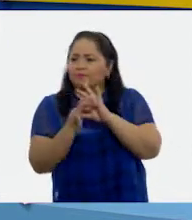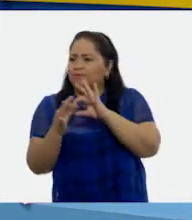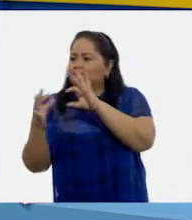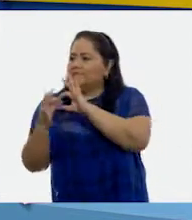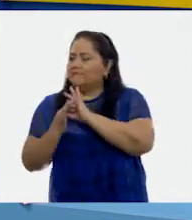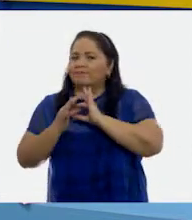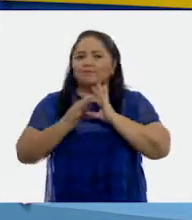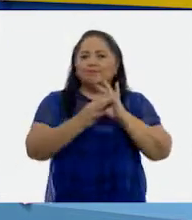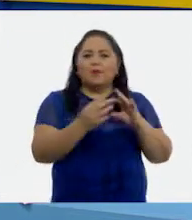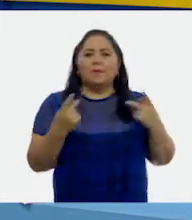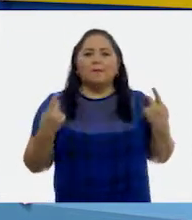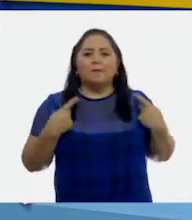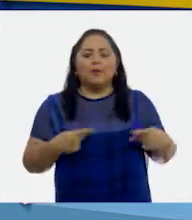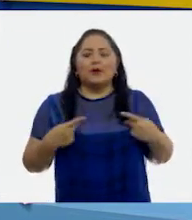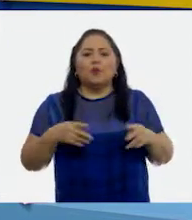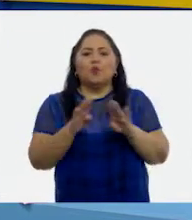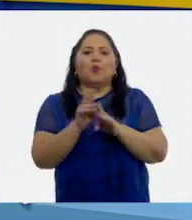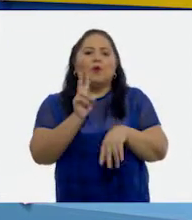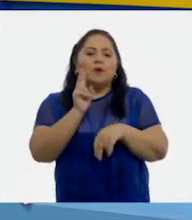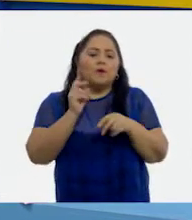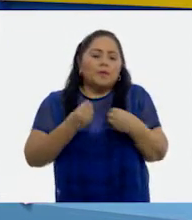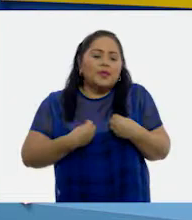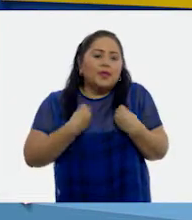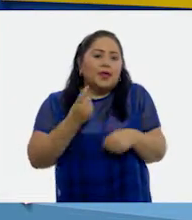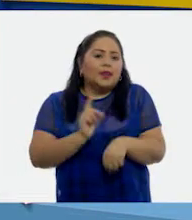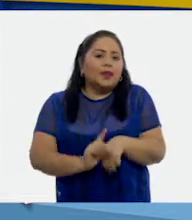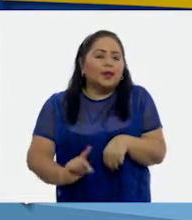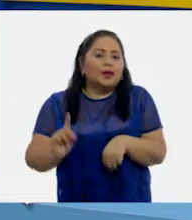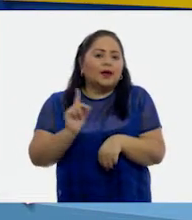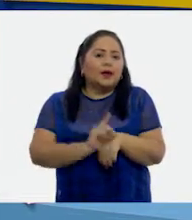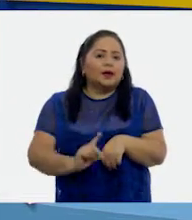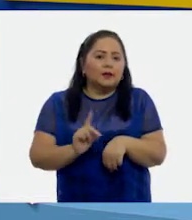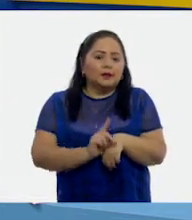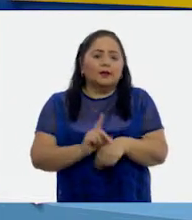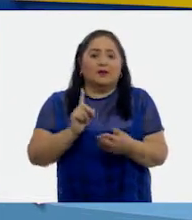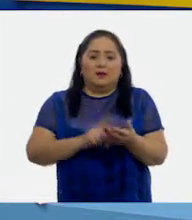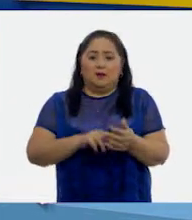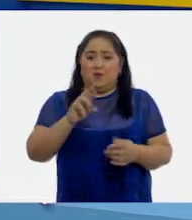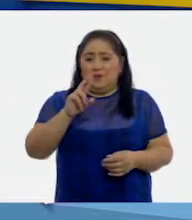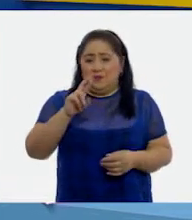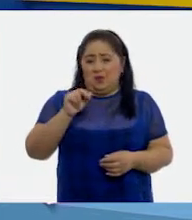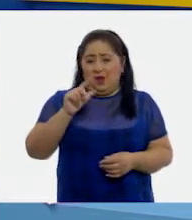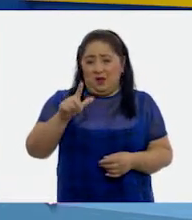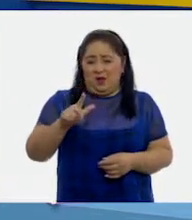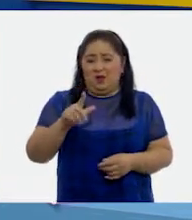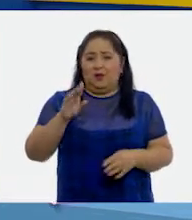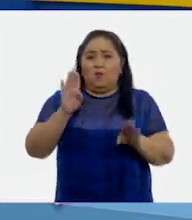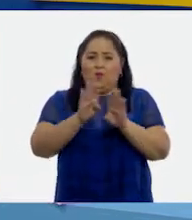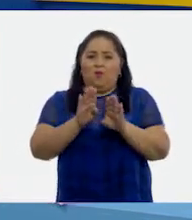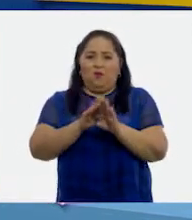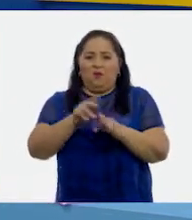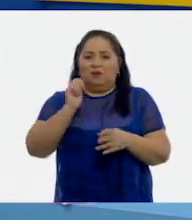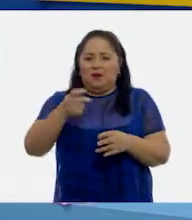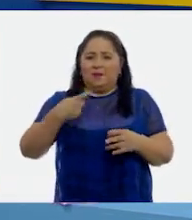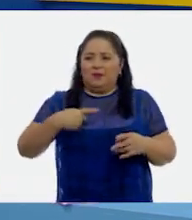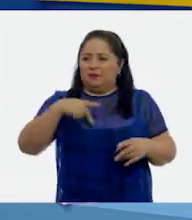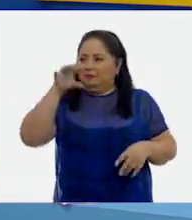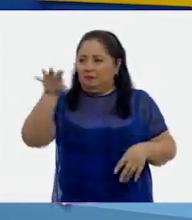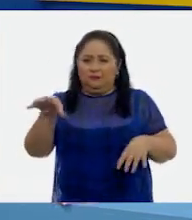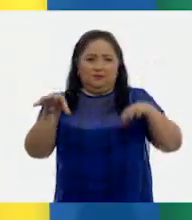personas en la vida cotidiana. Como las zonas rurales están constituidas por